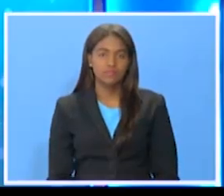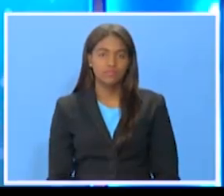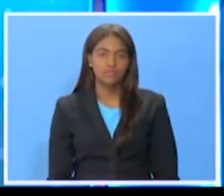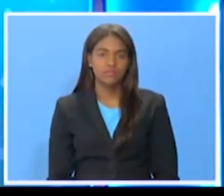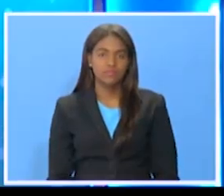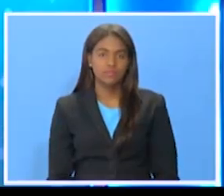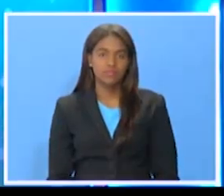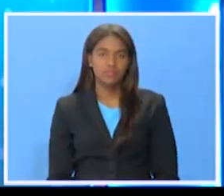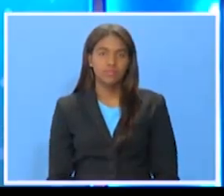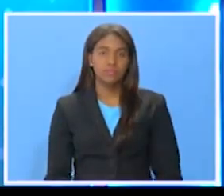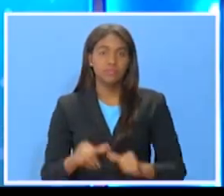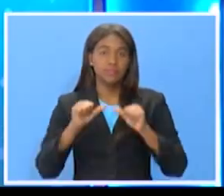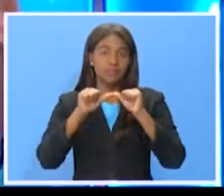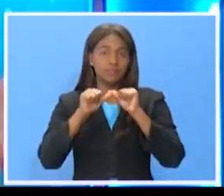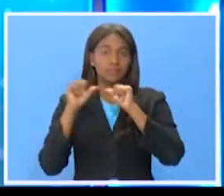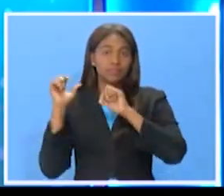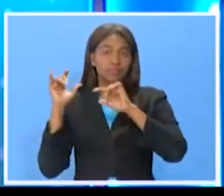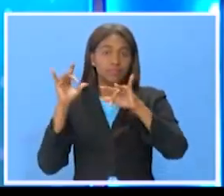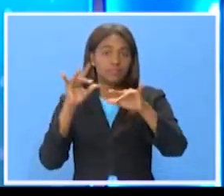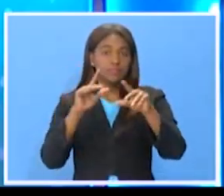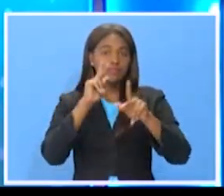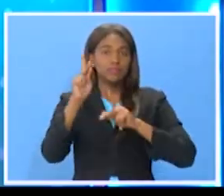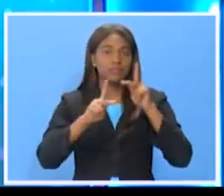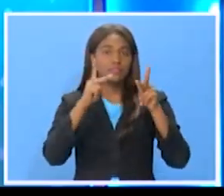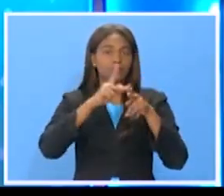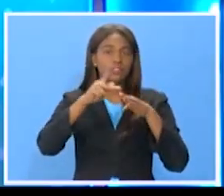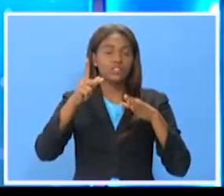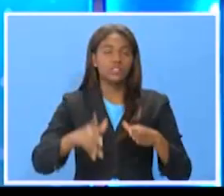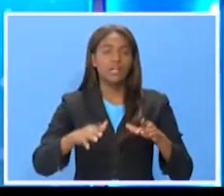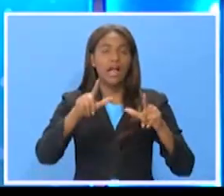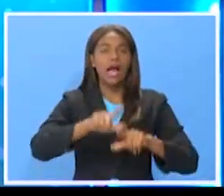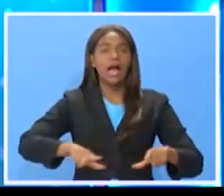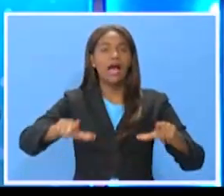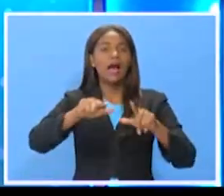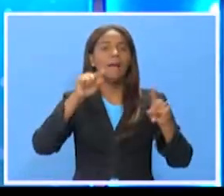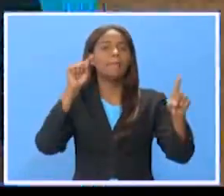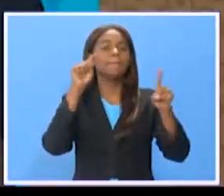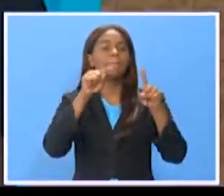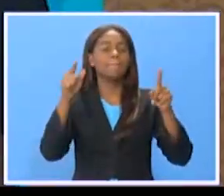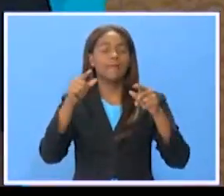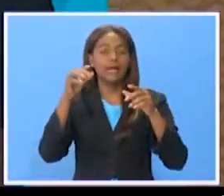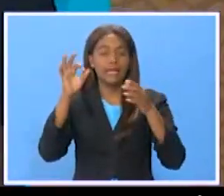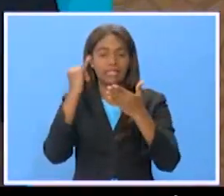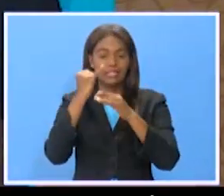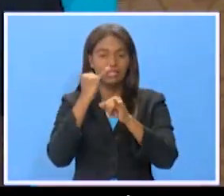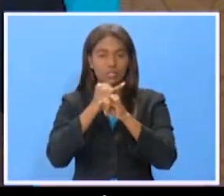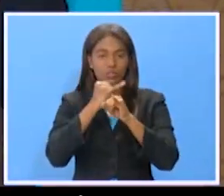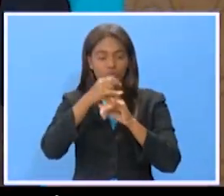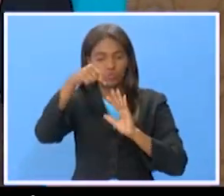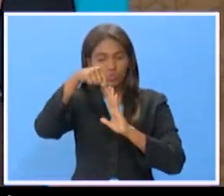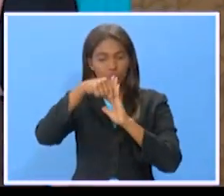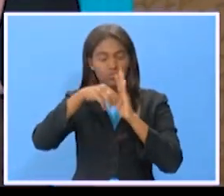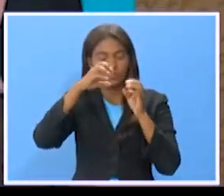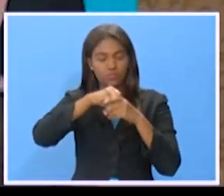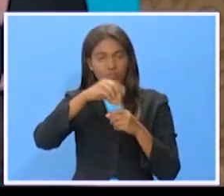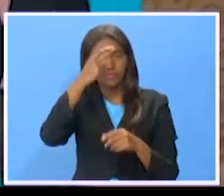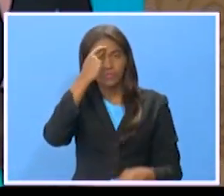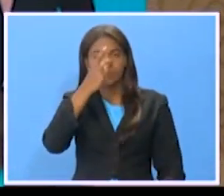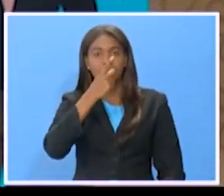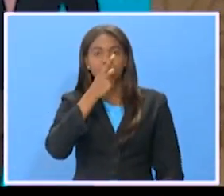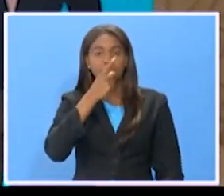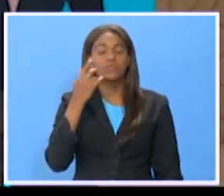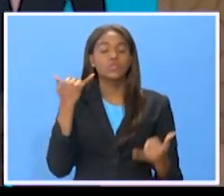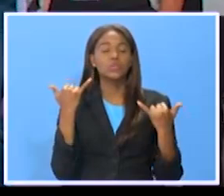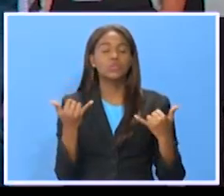Señores, y con una masiva asistencia de auditores y profesionales de áreas afines, el Instituto de Auditores Internos de República Dominicana